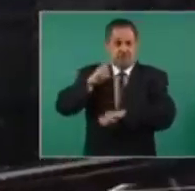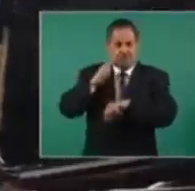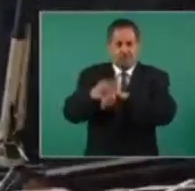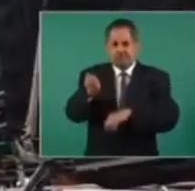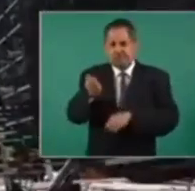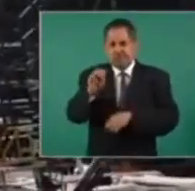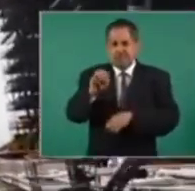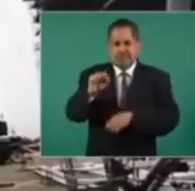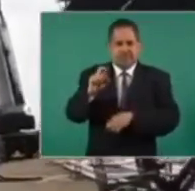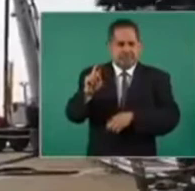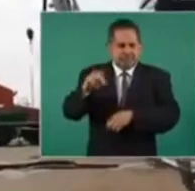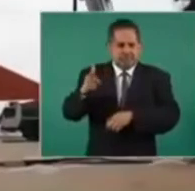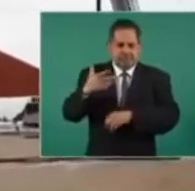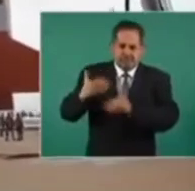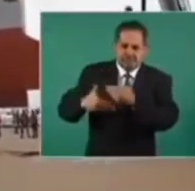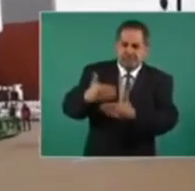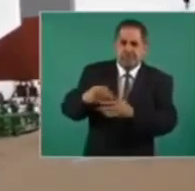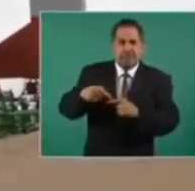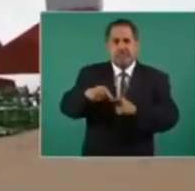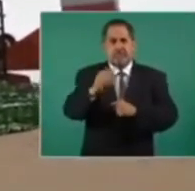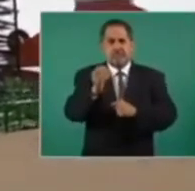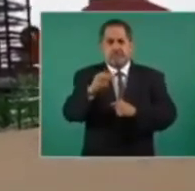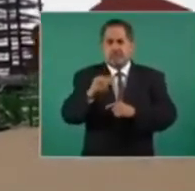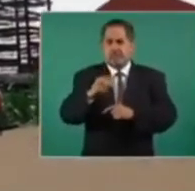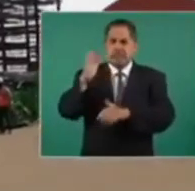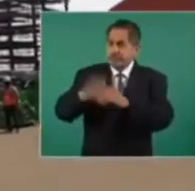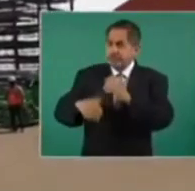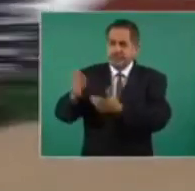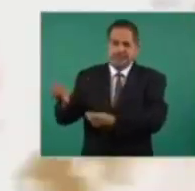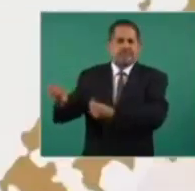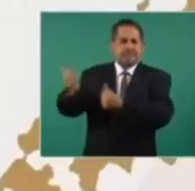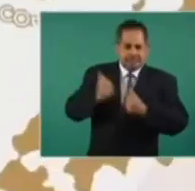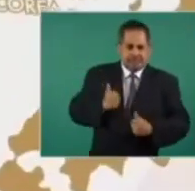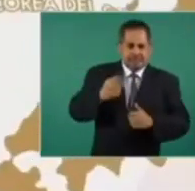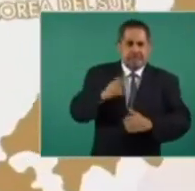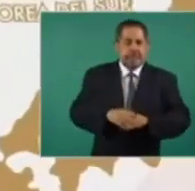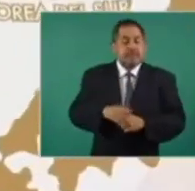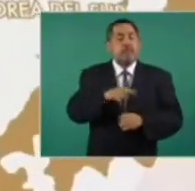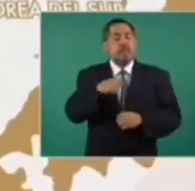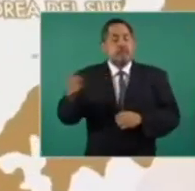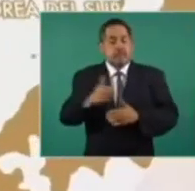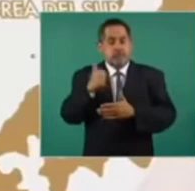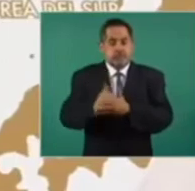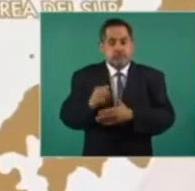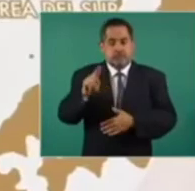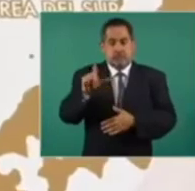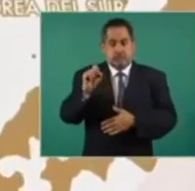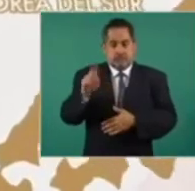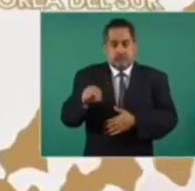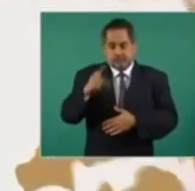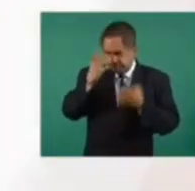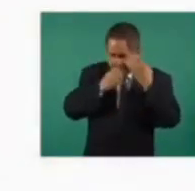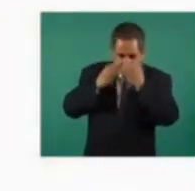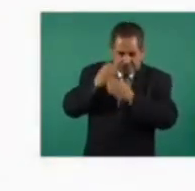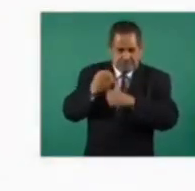muy avanzados y ya nos los entregan en los meses de octubre, noviembre y diciembre. En la ciudad de Ulsan se supervisó el avance de la fabricación